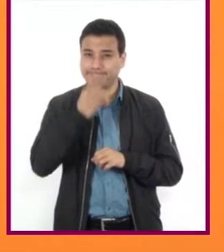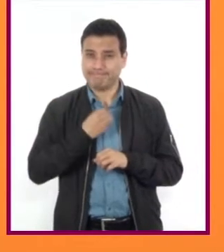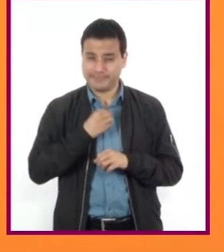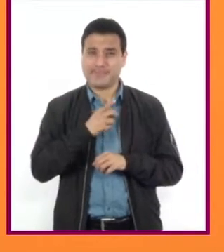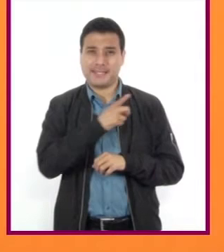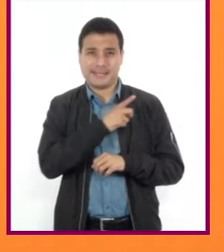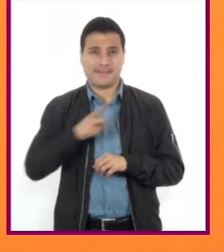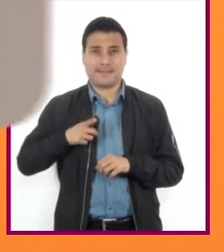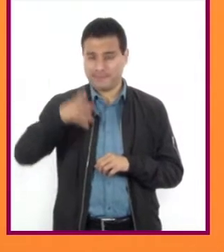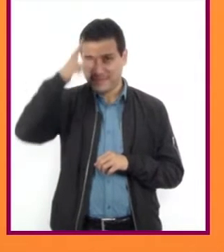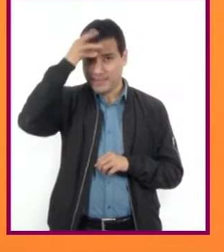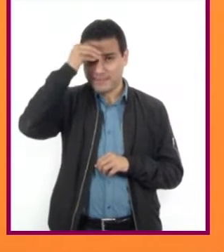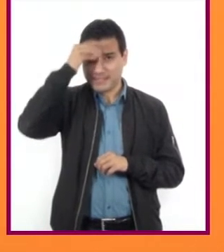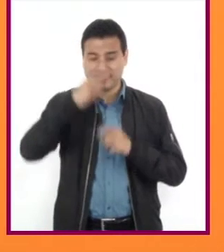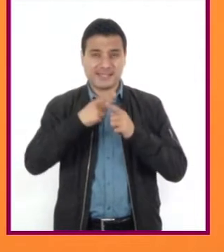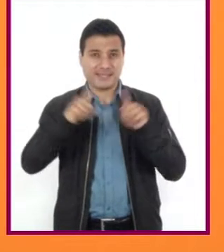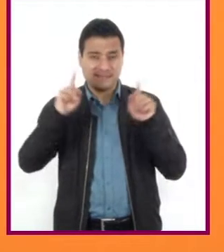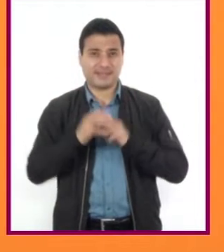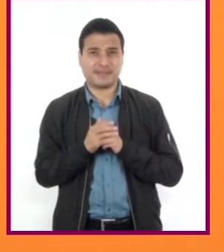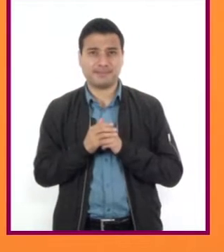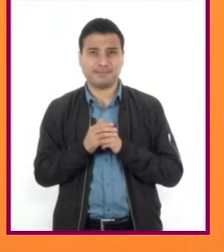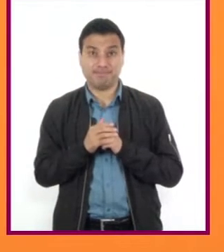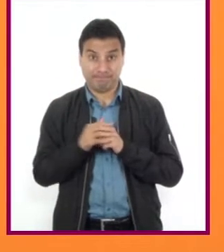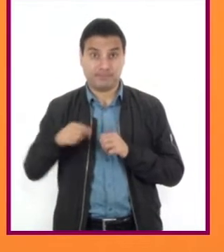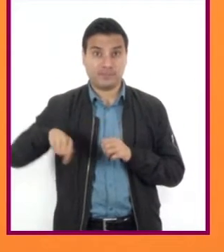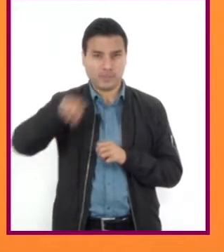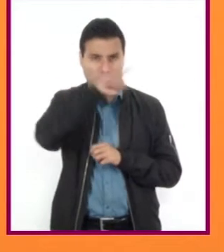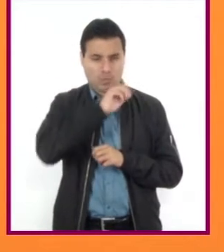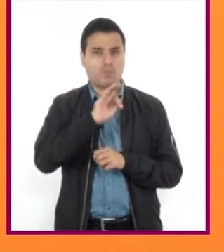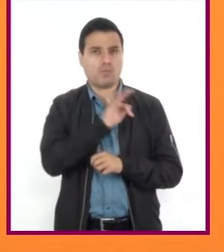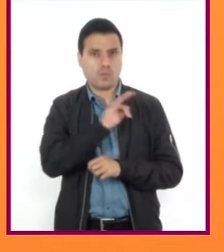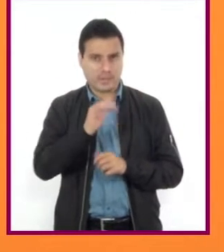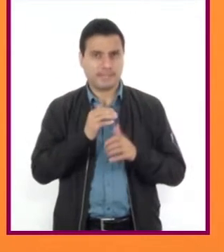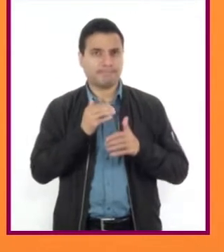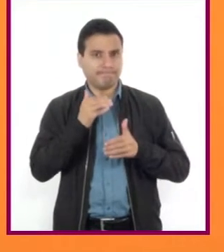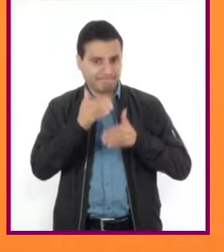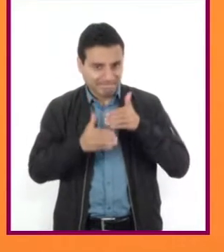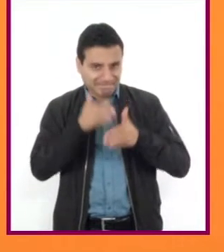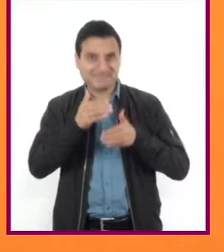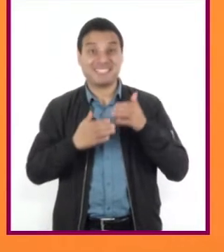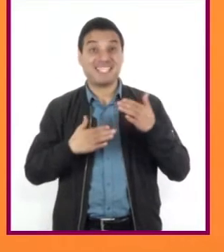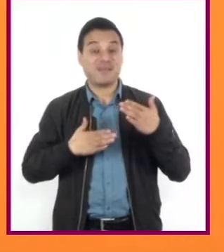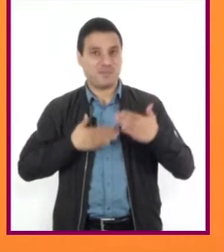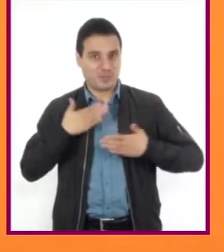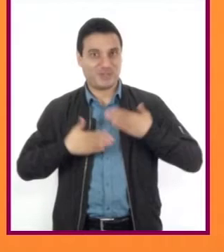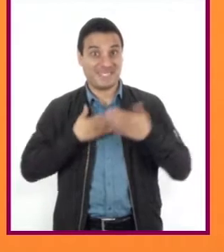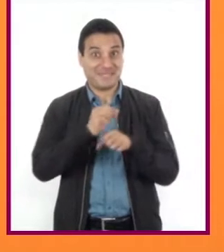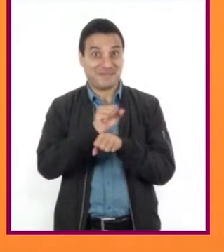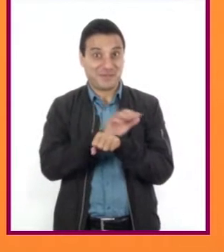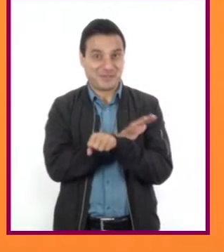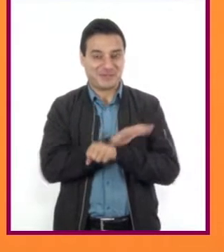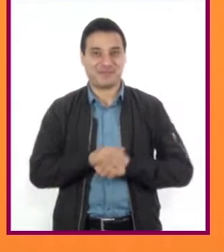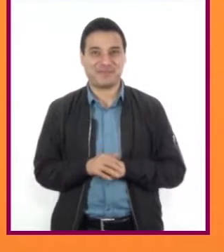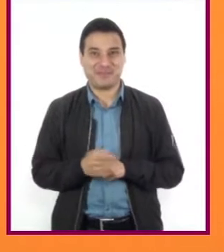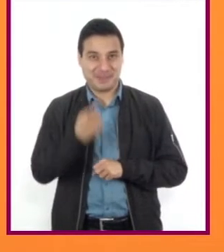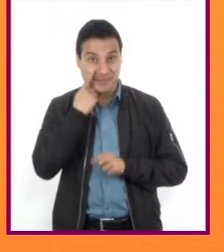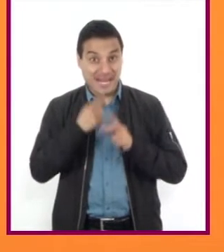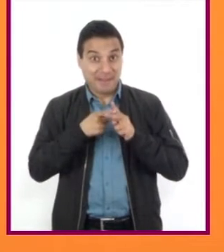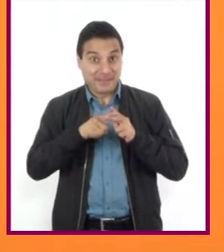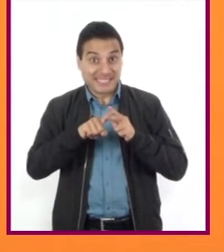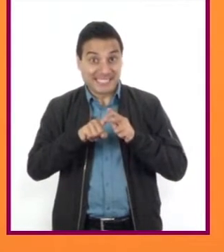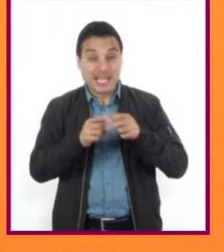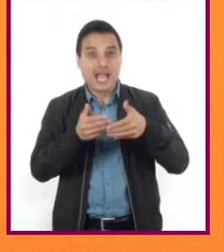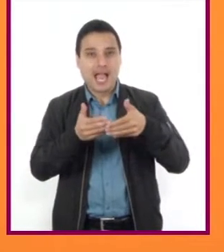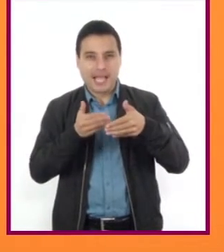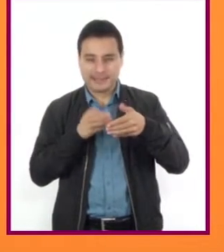el reto que tenemos ante nosotros puede resultar en una experiencia emocionante y enriquecedora. Antes de comenzar, les